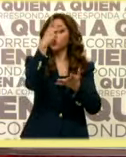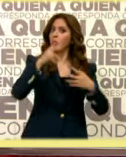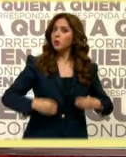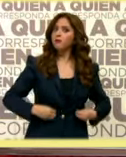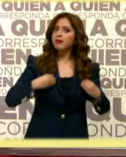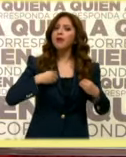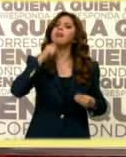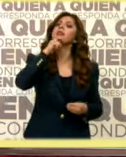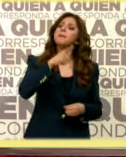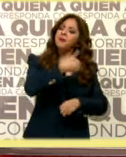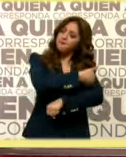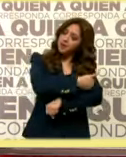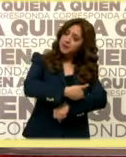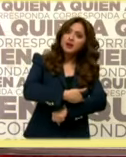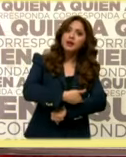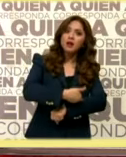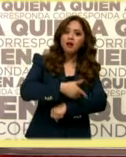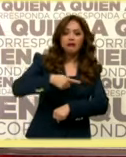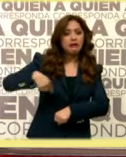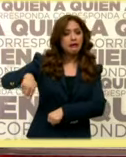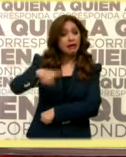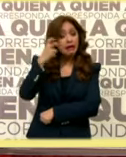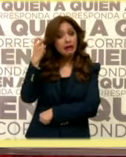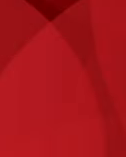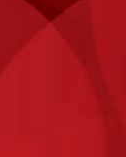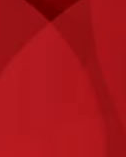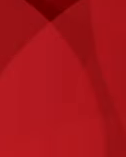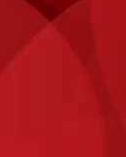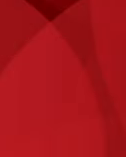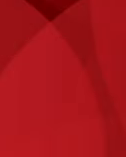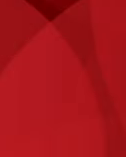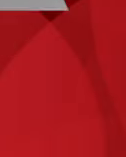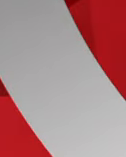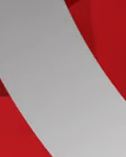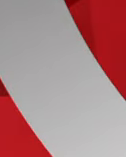familia. Siempre serán lo más importante.